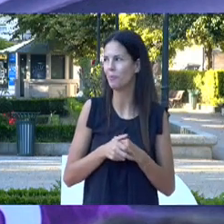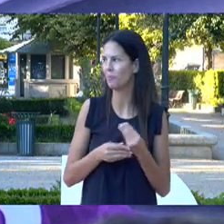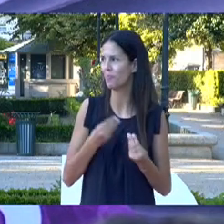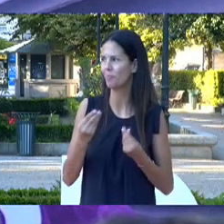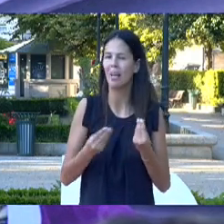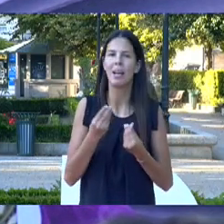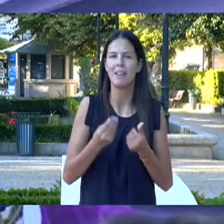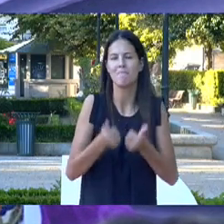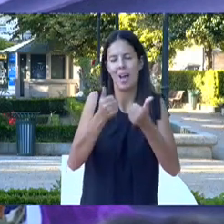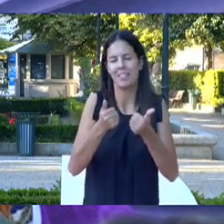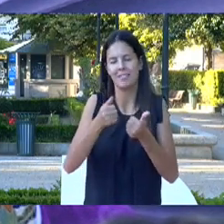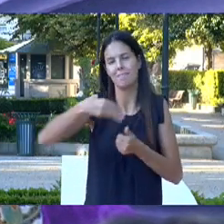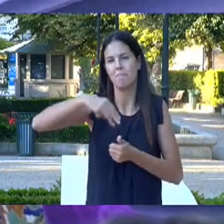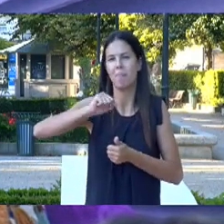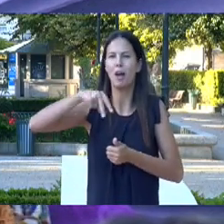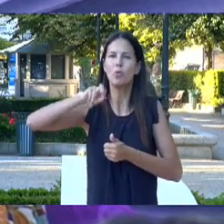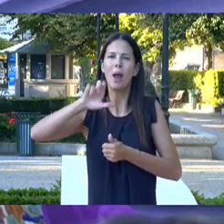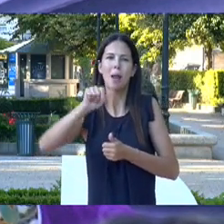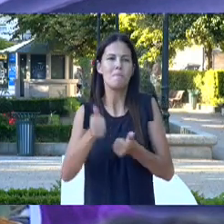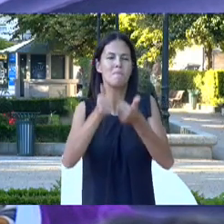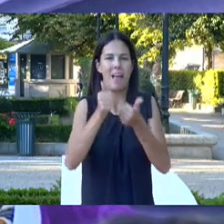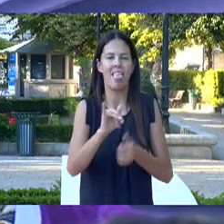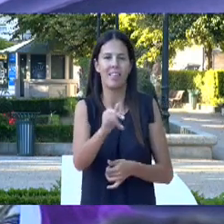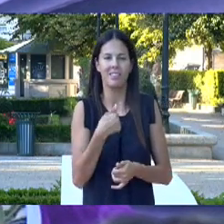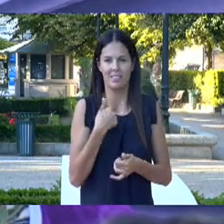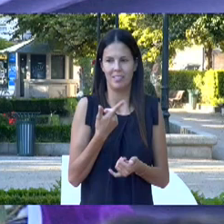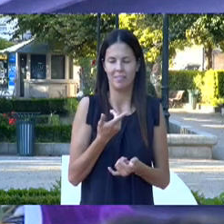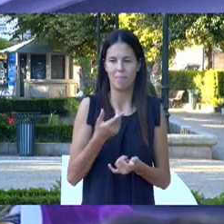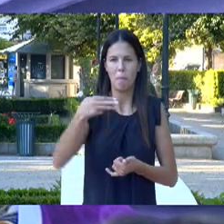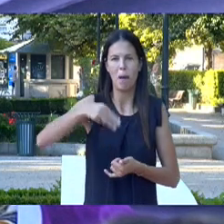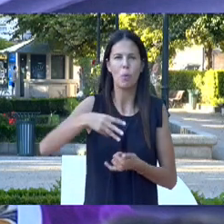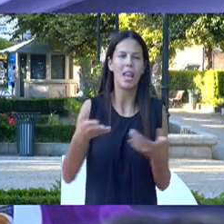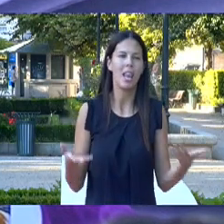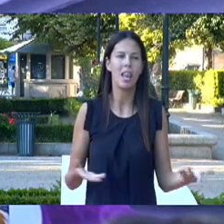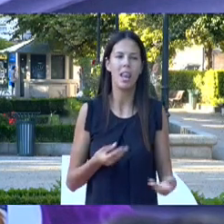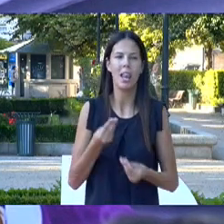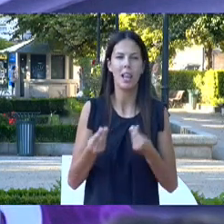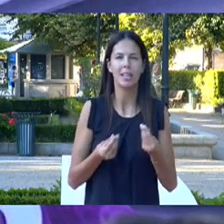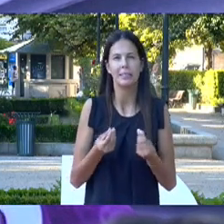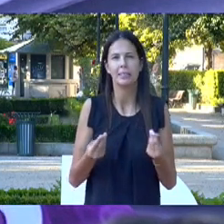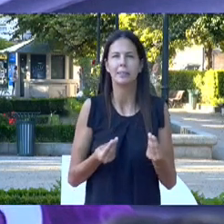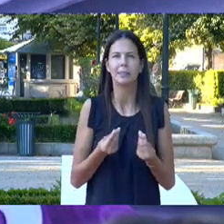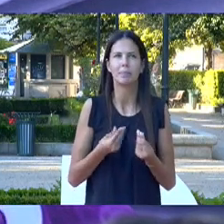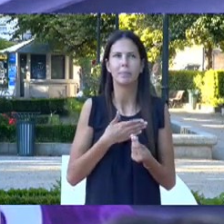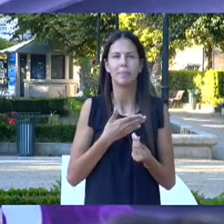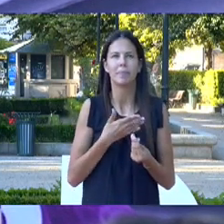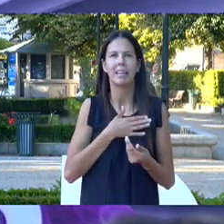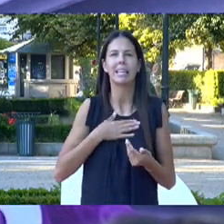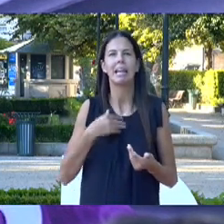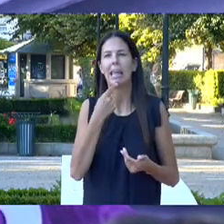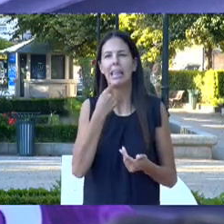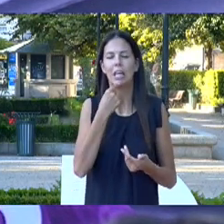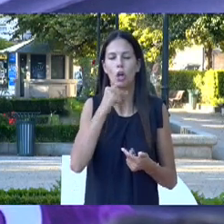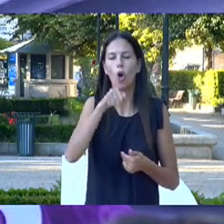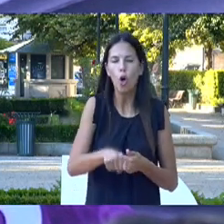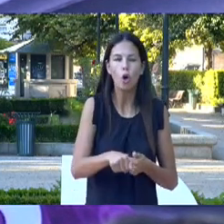hai moito máis Manuel, non? Que simplemente o que é bueno, pois a condición pola que hoxe